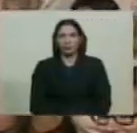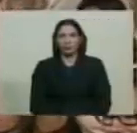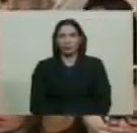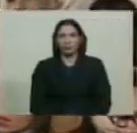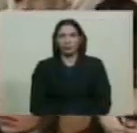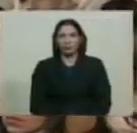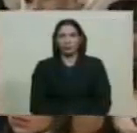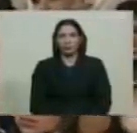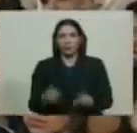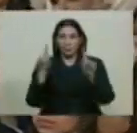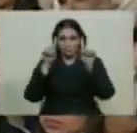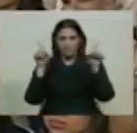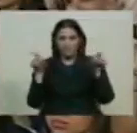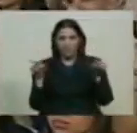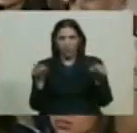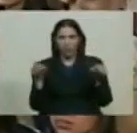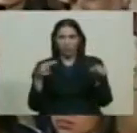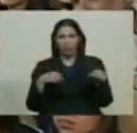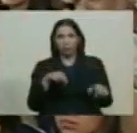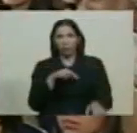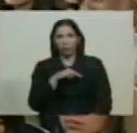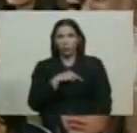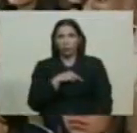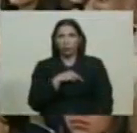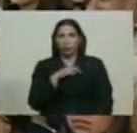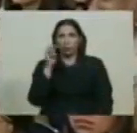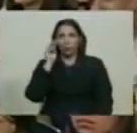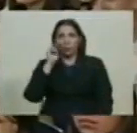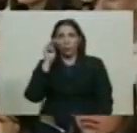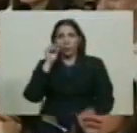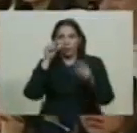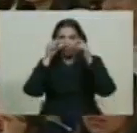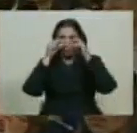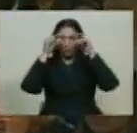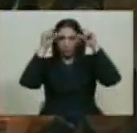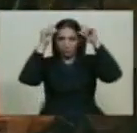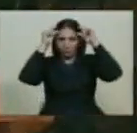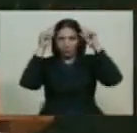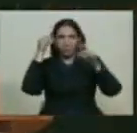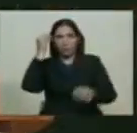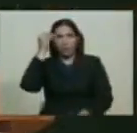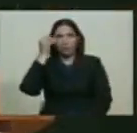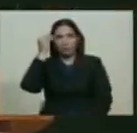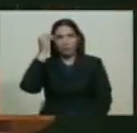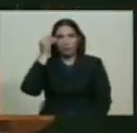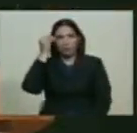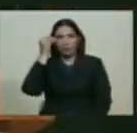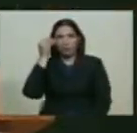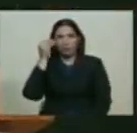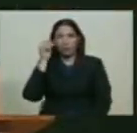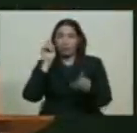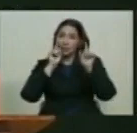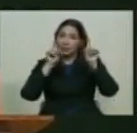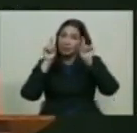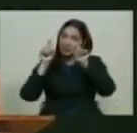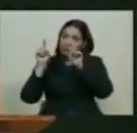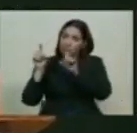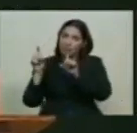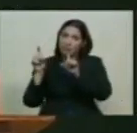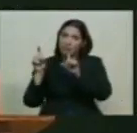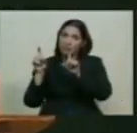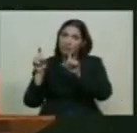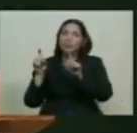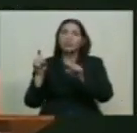Cito en este paréntesis a nuestro insigne maestro Simón Rodríguez con este pensamiento. Enseñen y tendrán quien